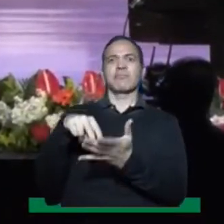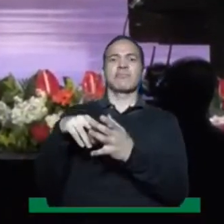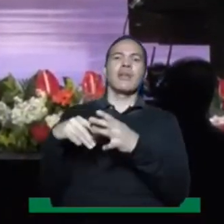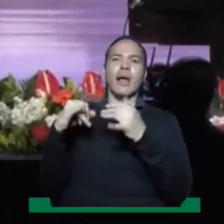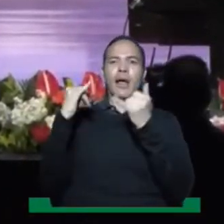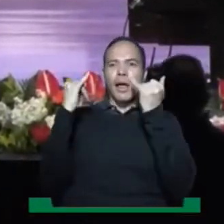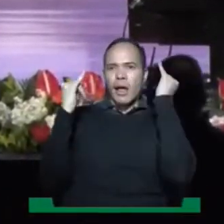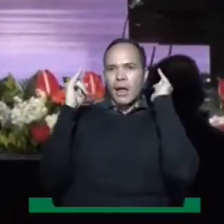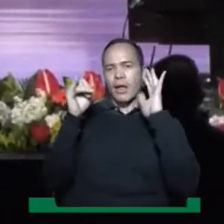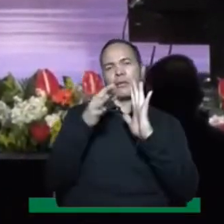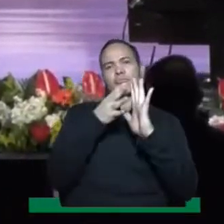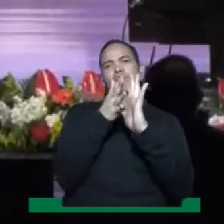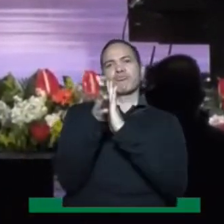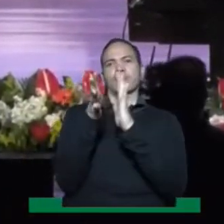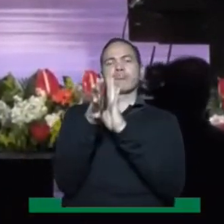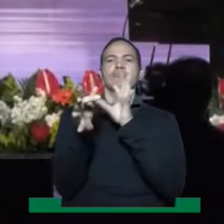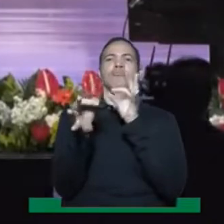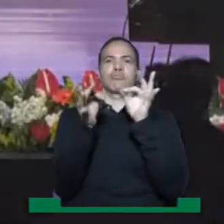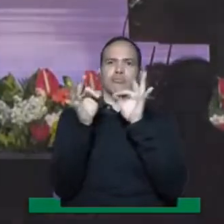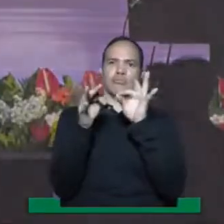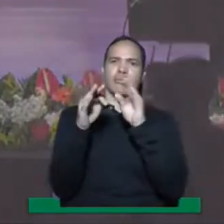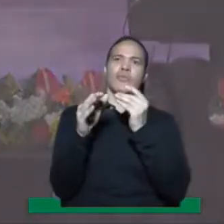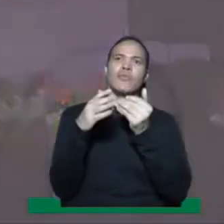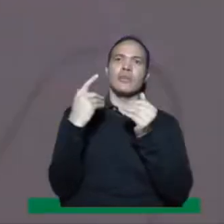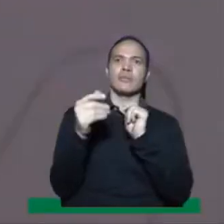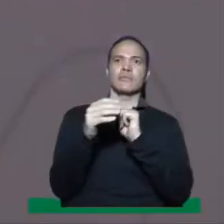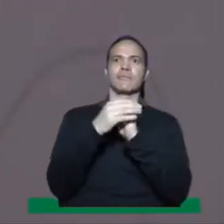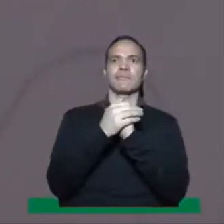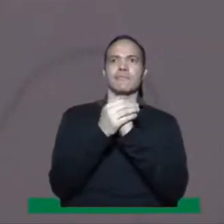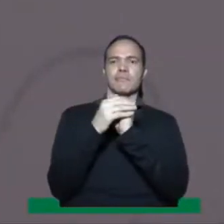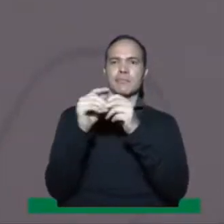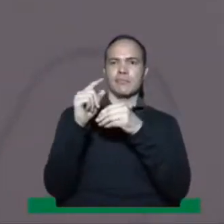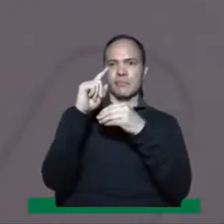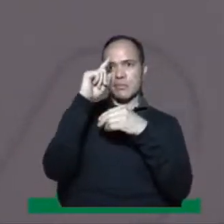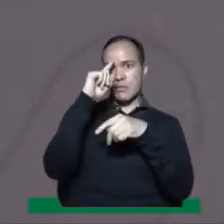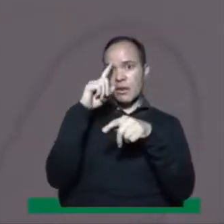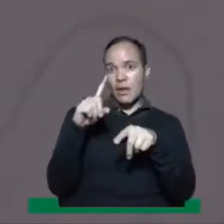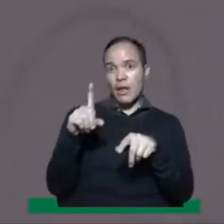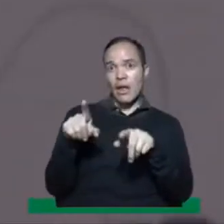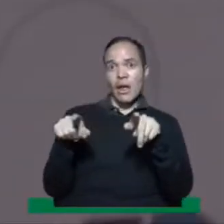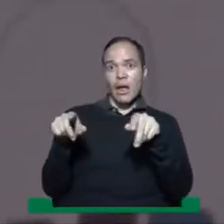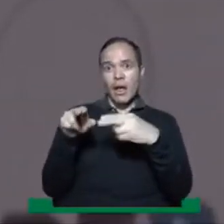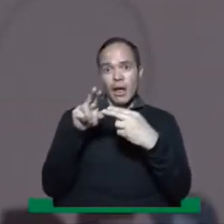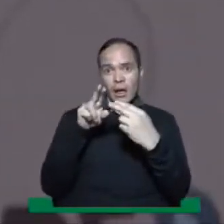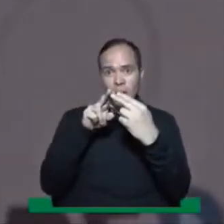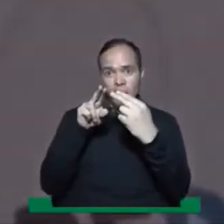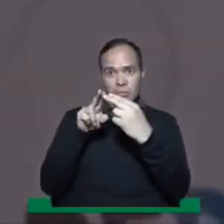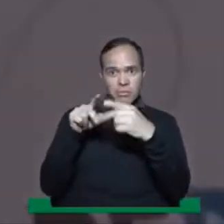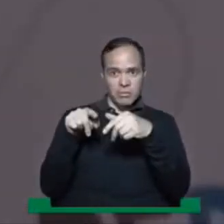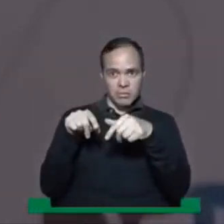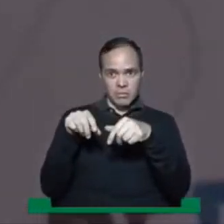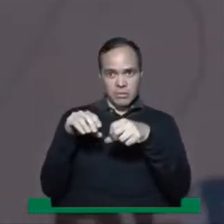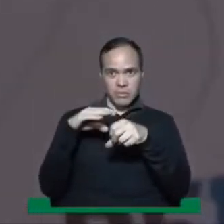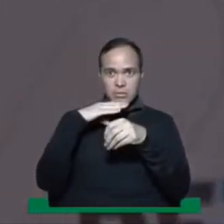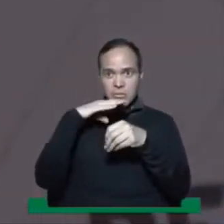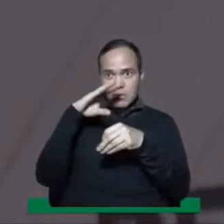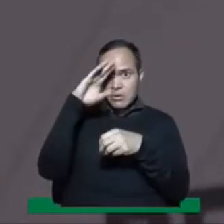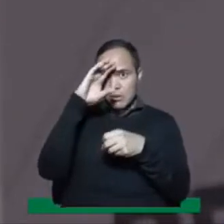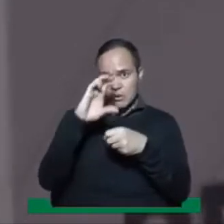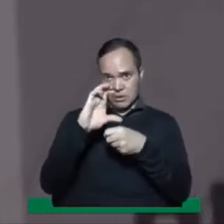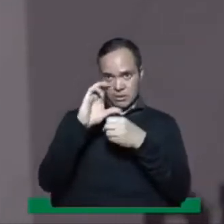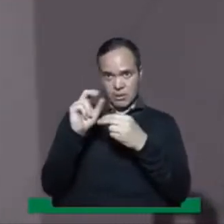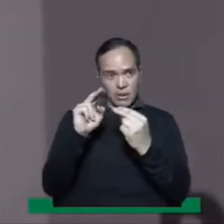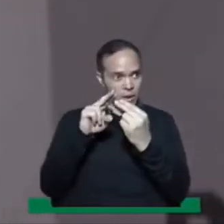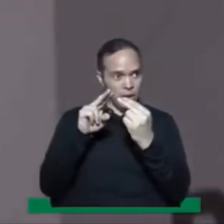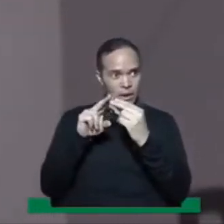empezar hay algunas personas que no son de acá del país no son de acá de la ciudad antes para empezar a hablarles